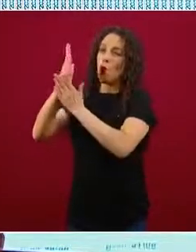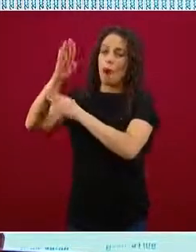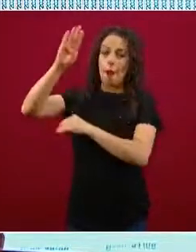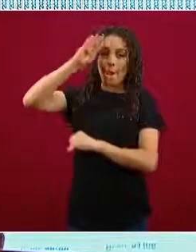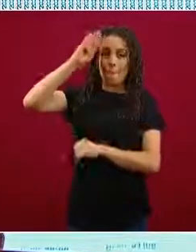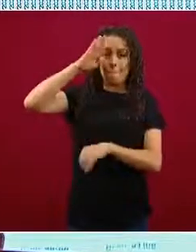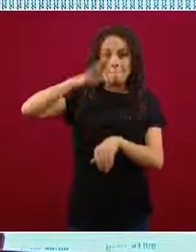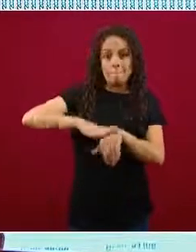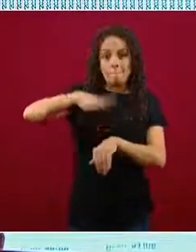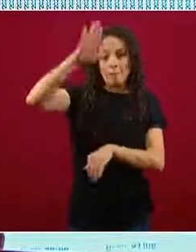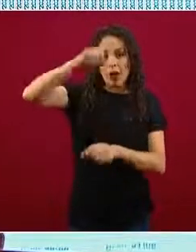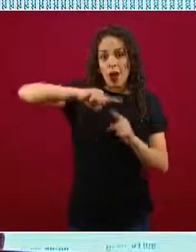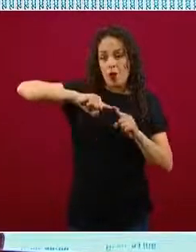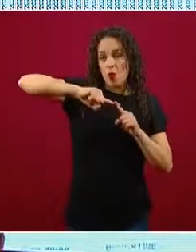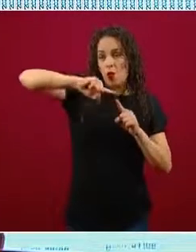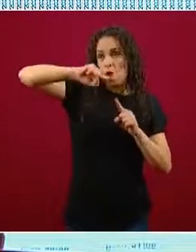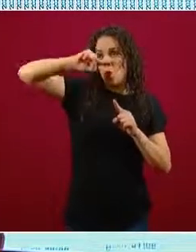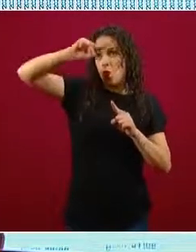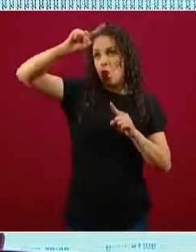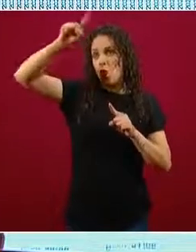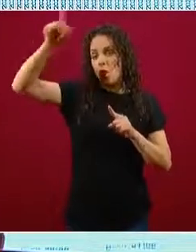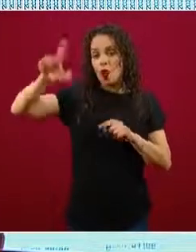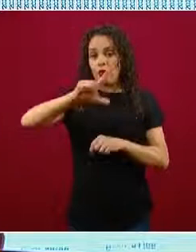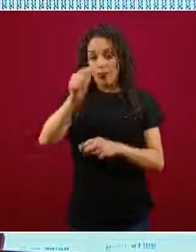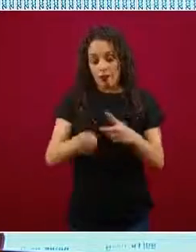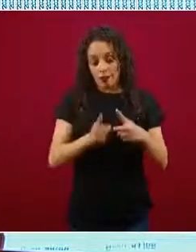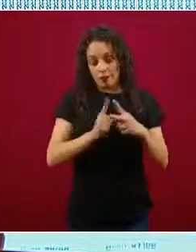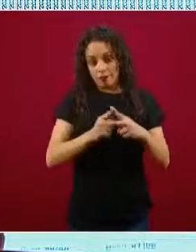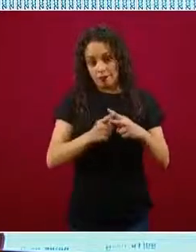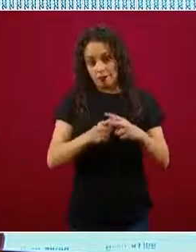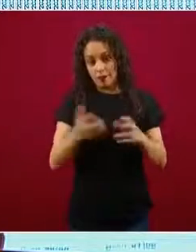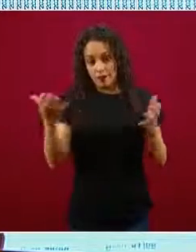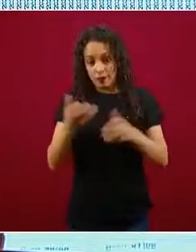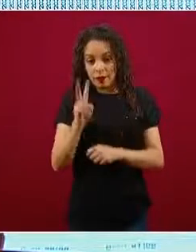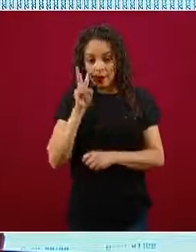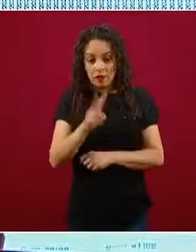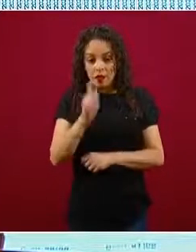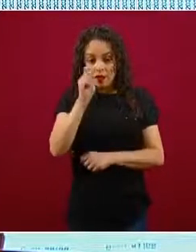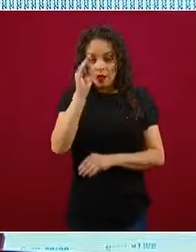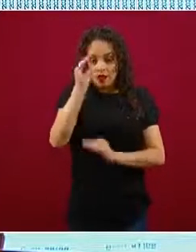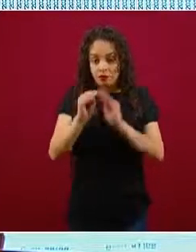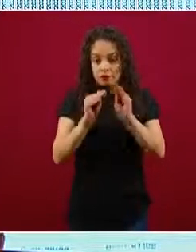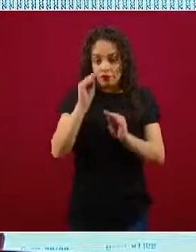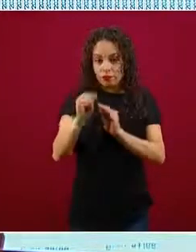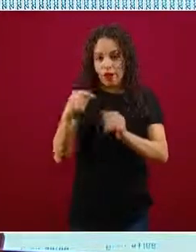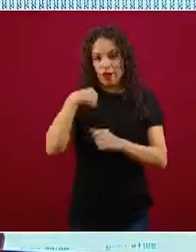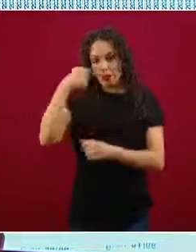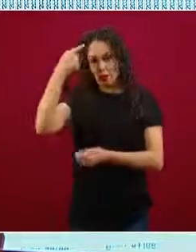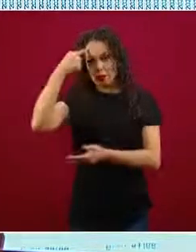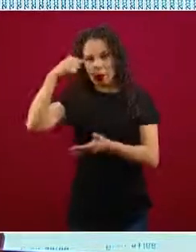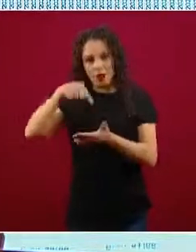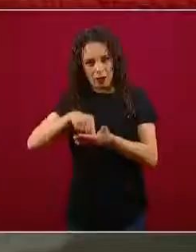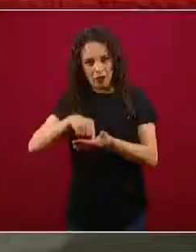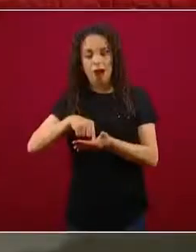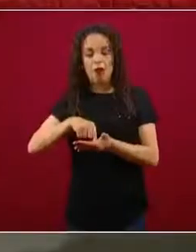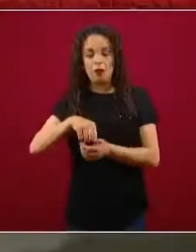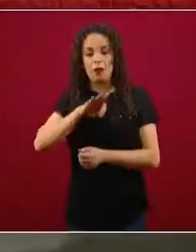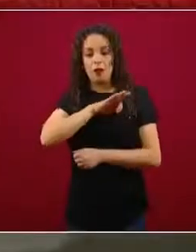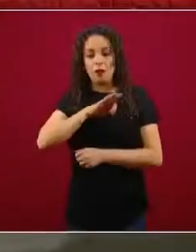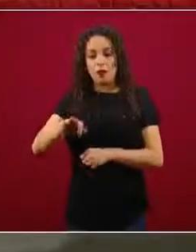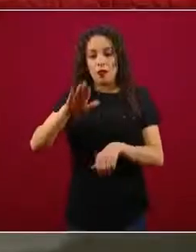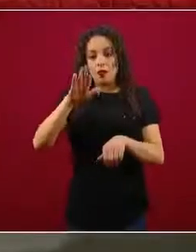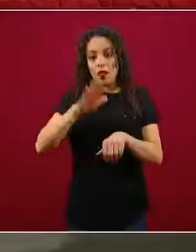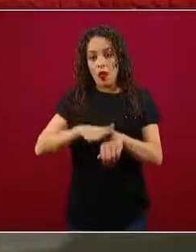actualización, o hagan más exactamente los matemáticos, la actualización de la predicción, tengamos una curva mucho más